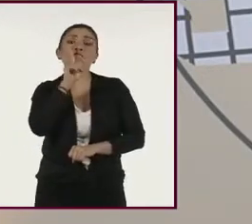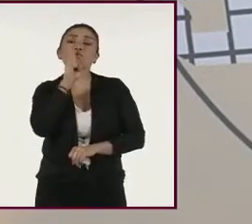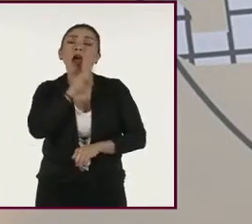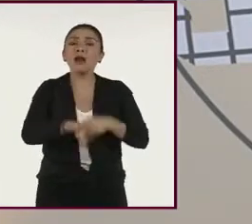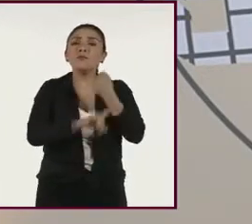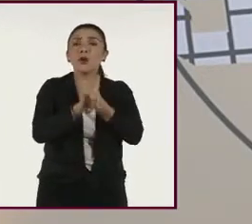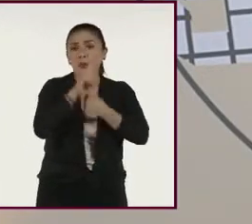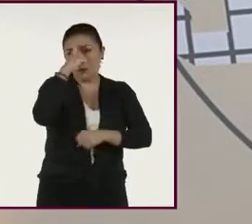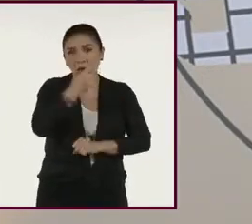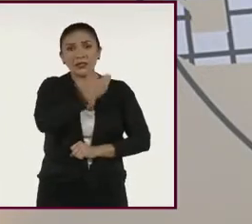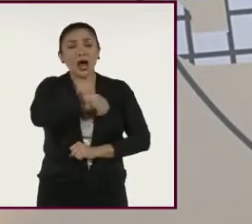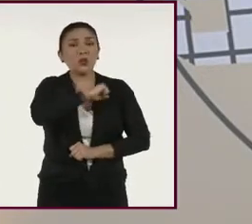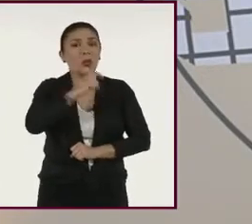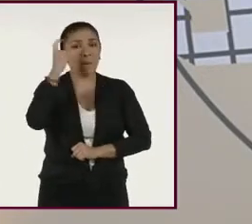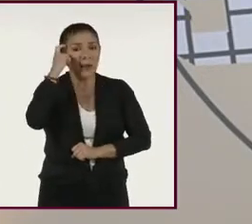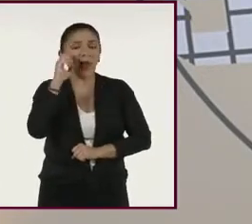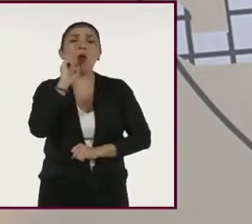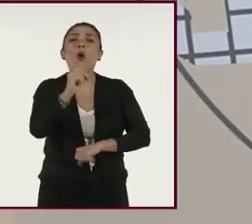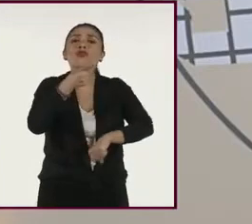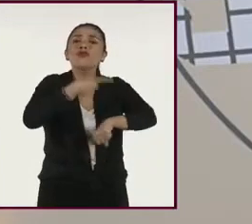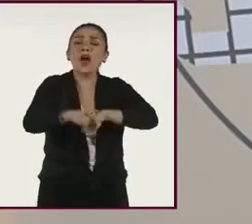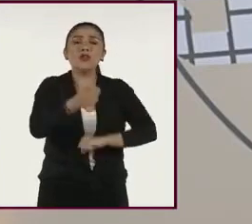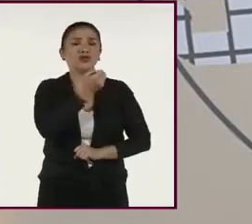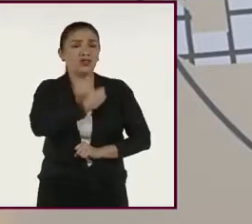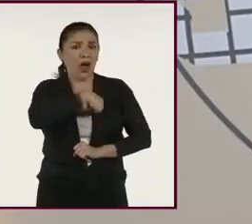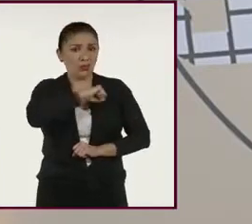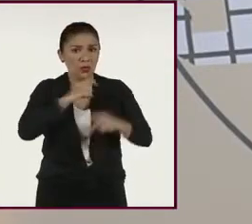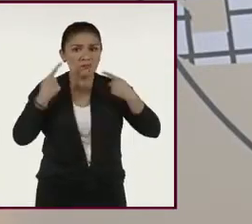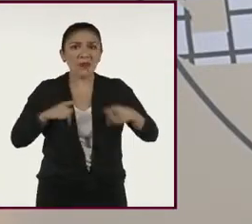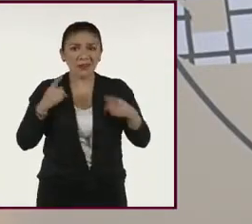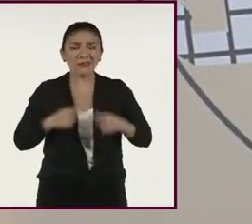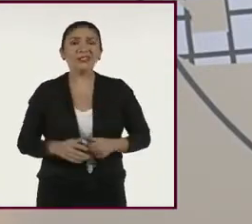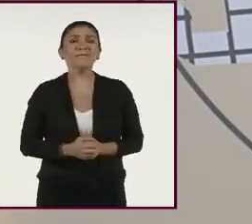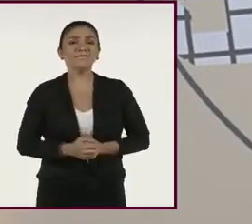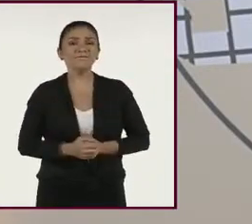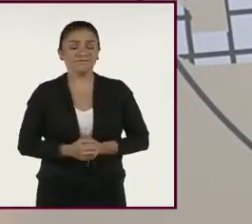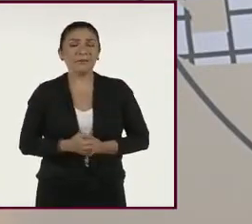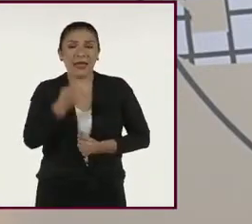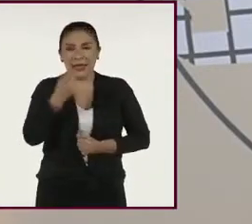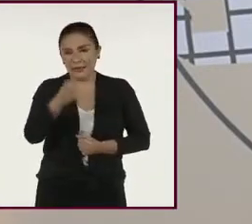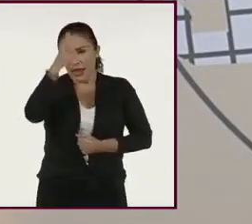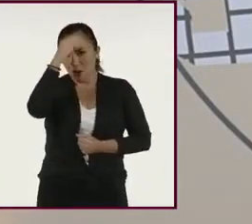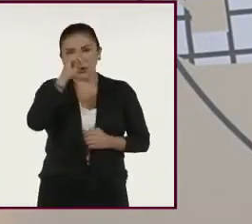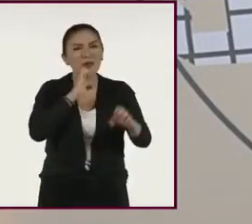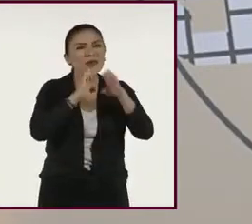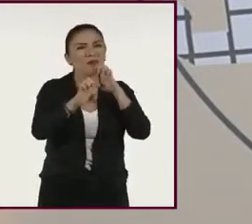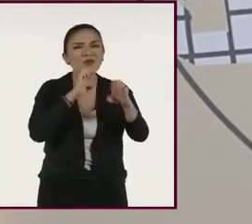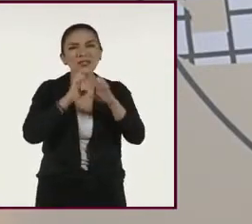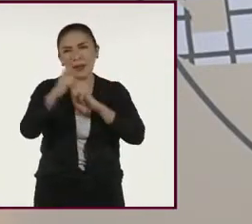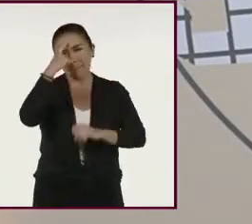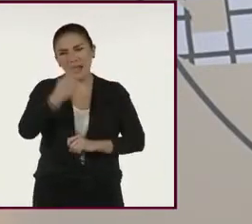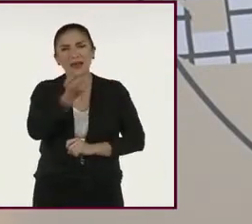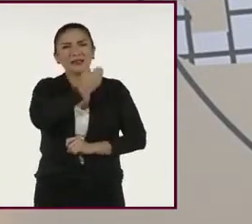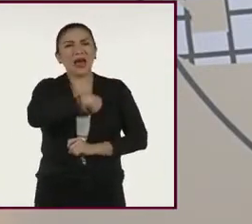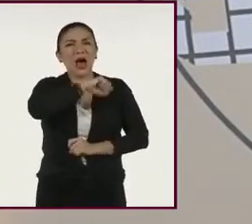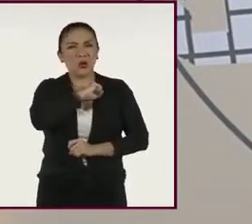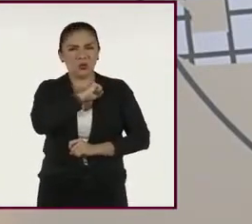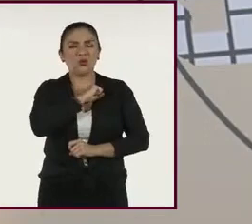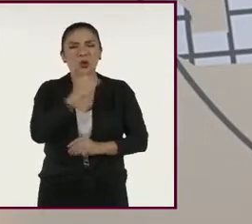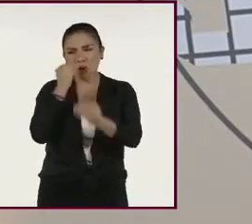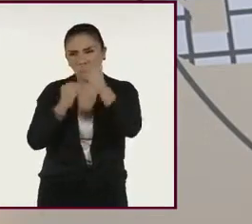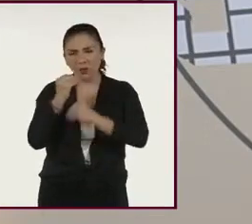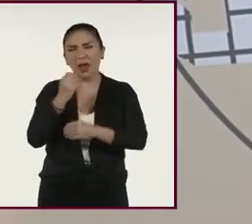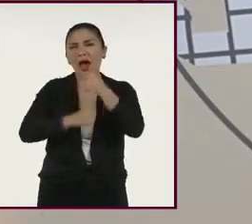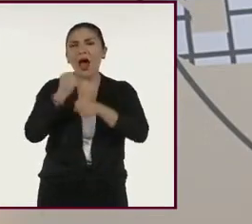persona, así como causar graves daños a la salud física. De acuerdo con la Encuesta Nacional de Salud y Nutrición de